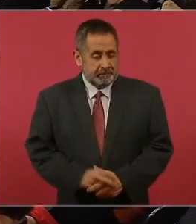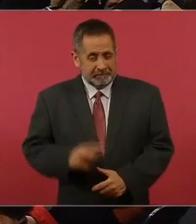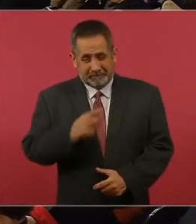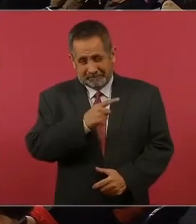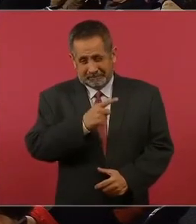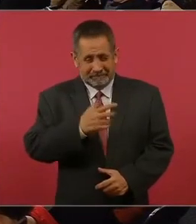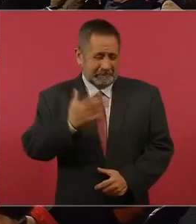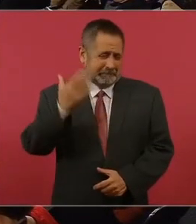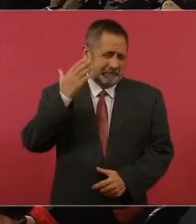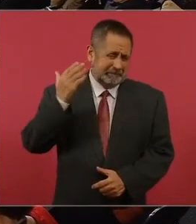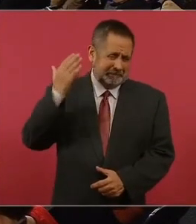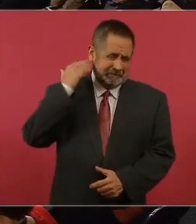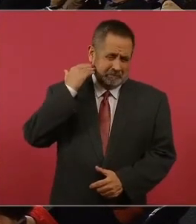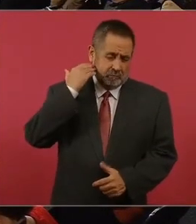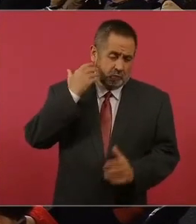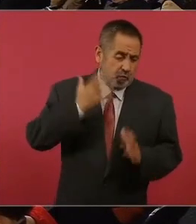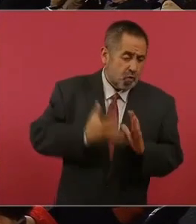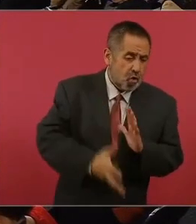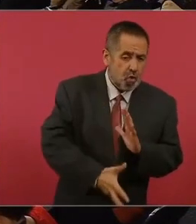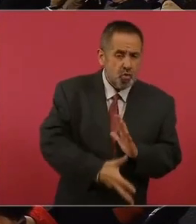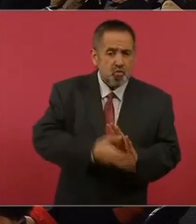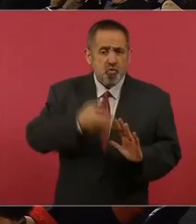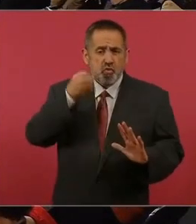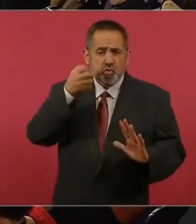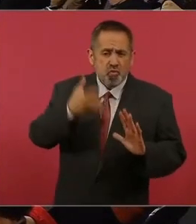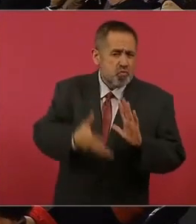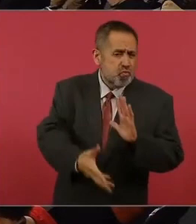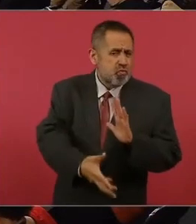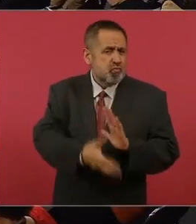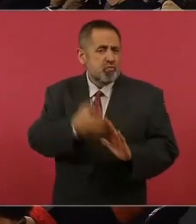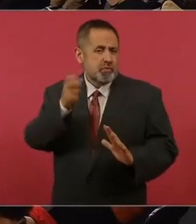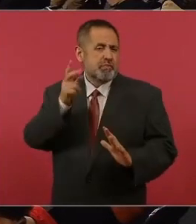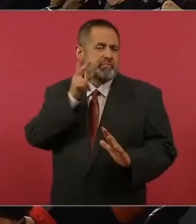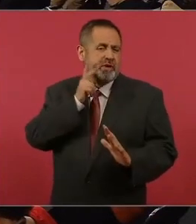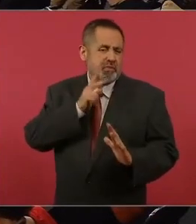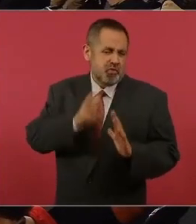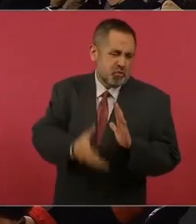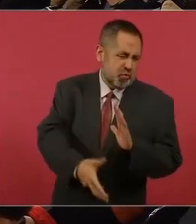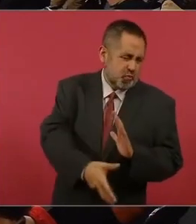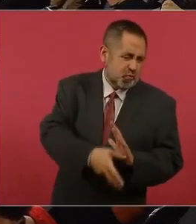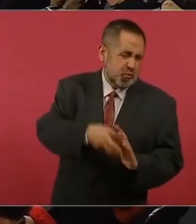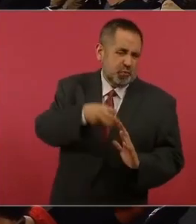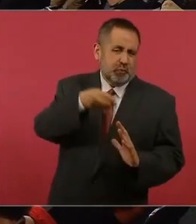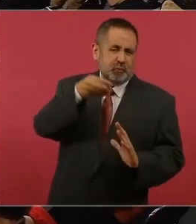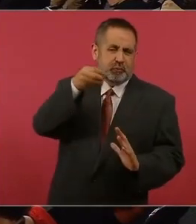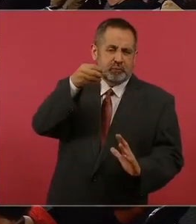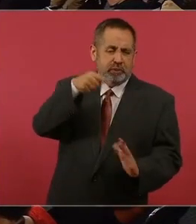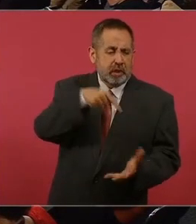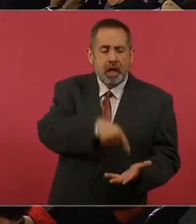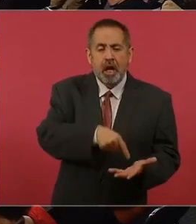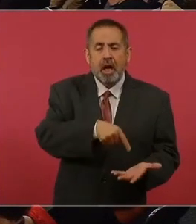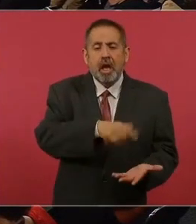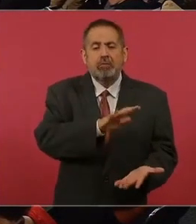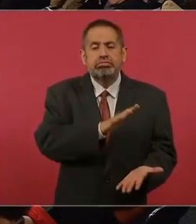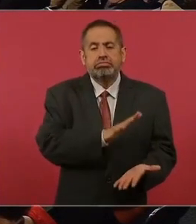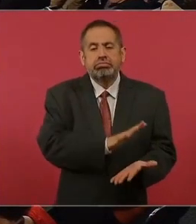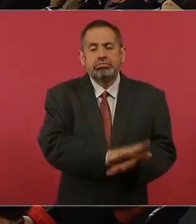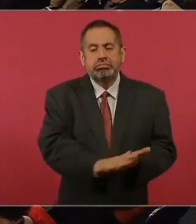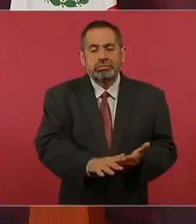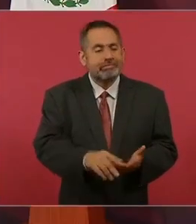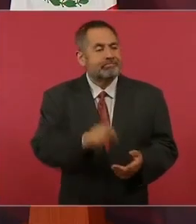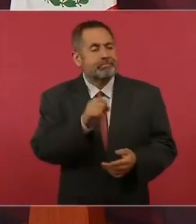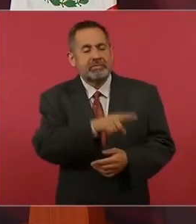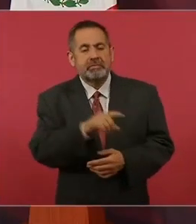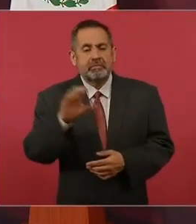fue cuando sacaron todo y sobreexplotaron los yacimientos, sobre todo